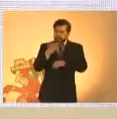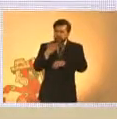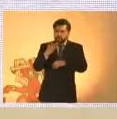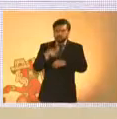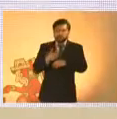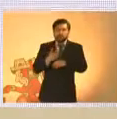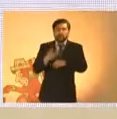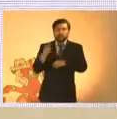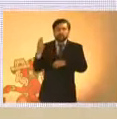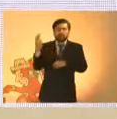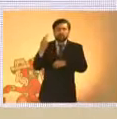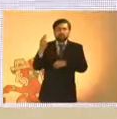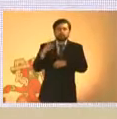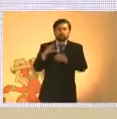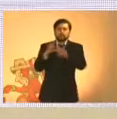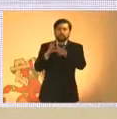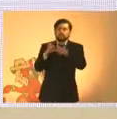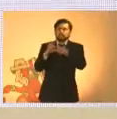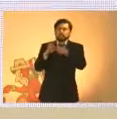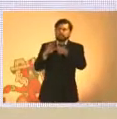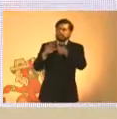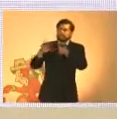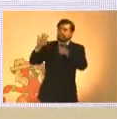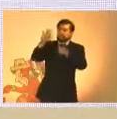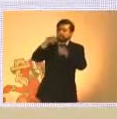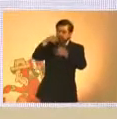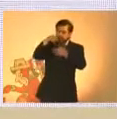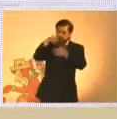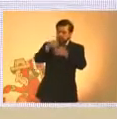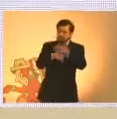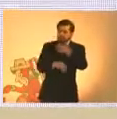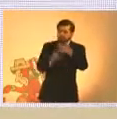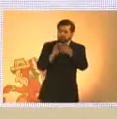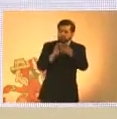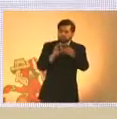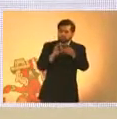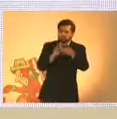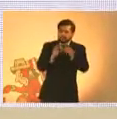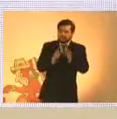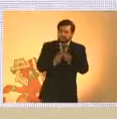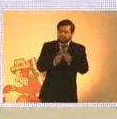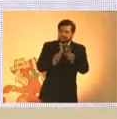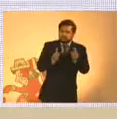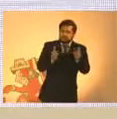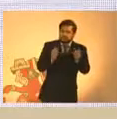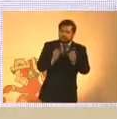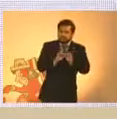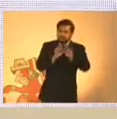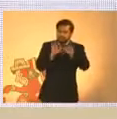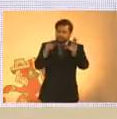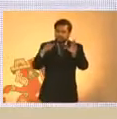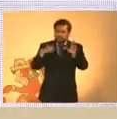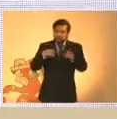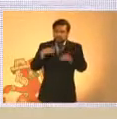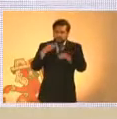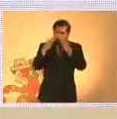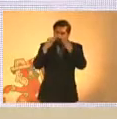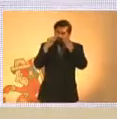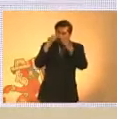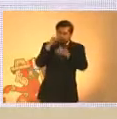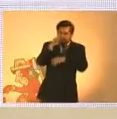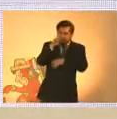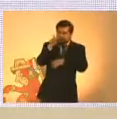cómo era aquello y descubrir y describirlo con mis ojos pero yo